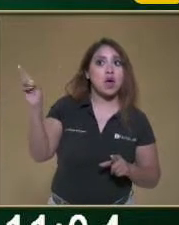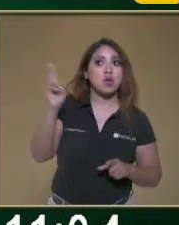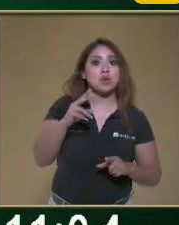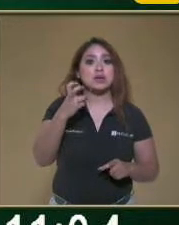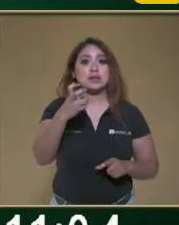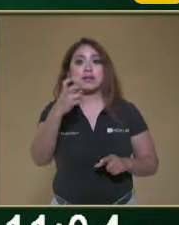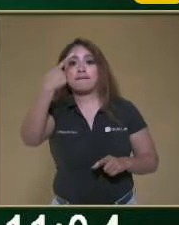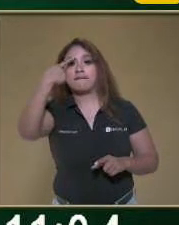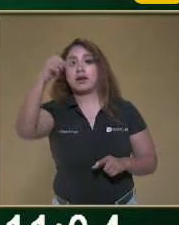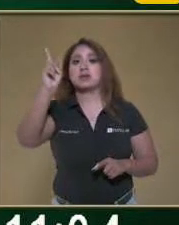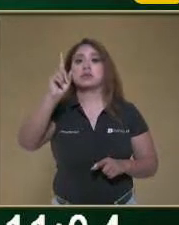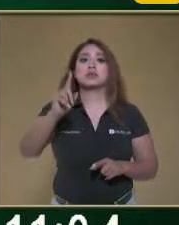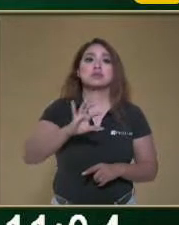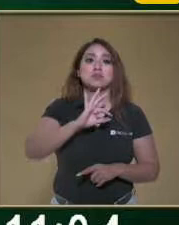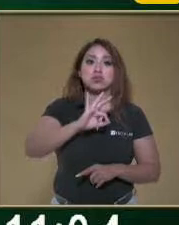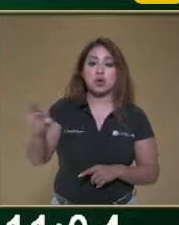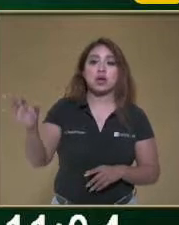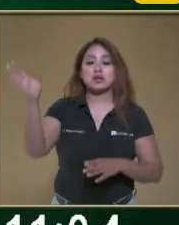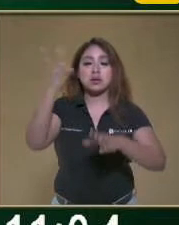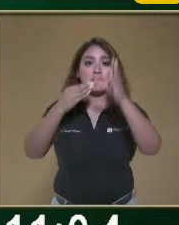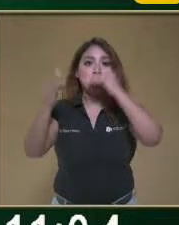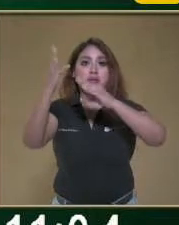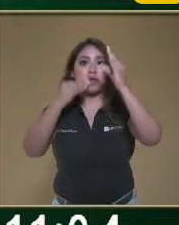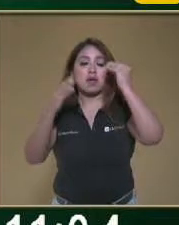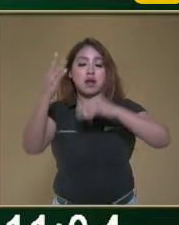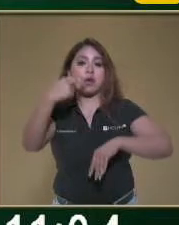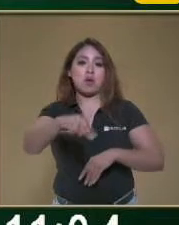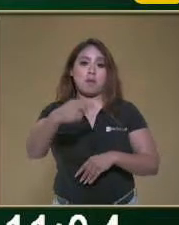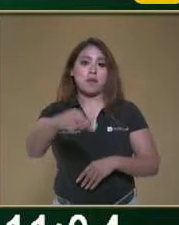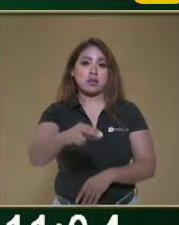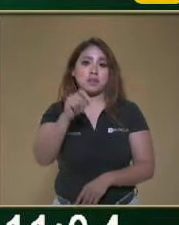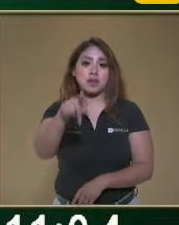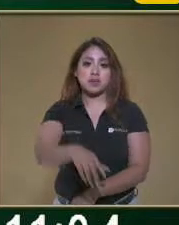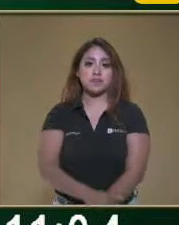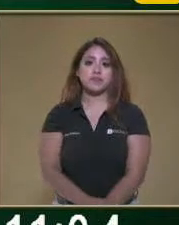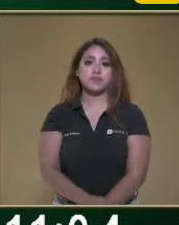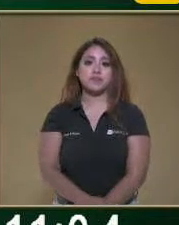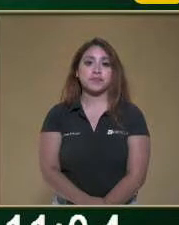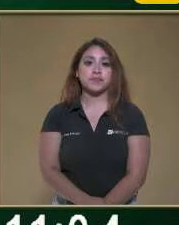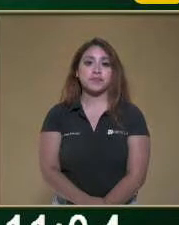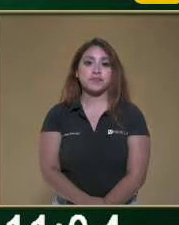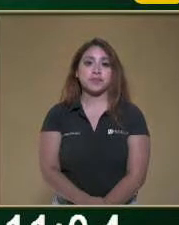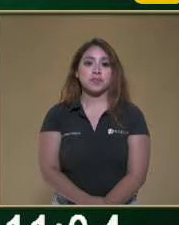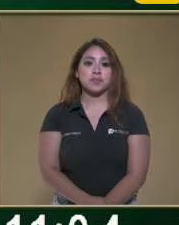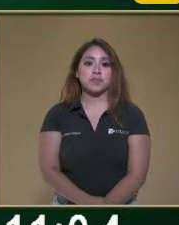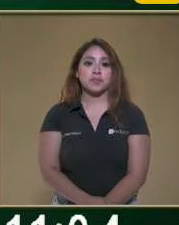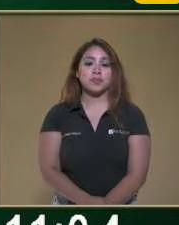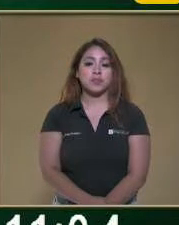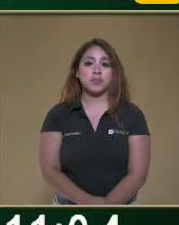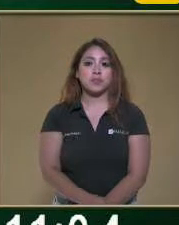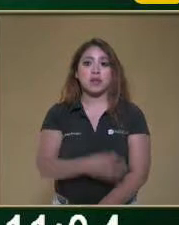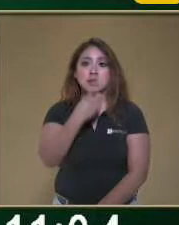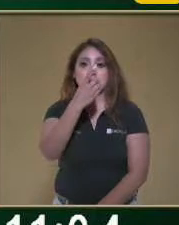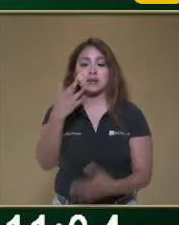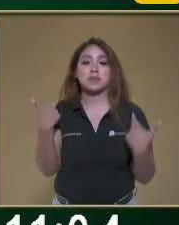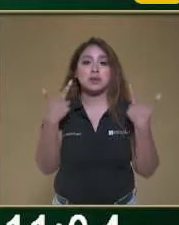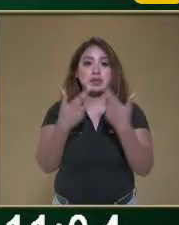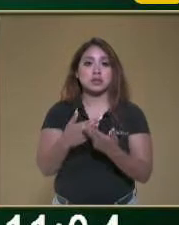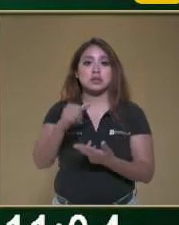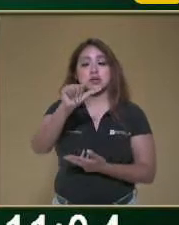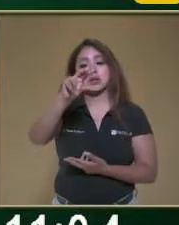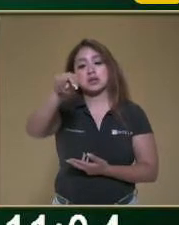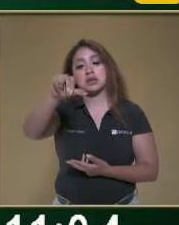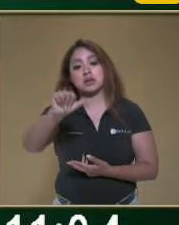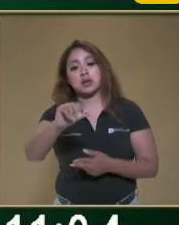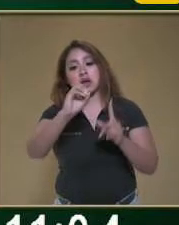fácil y ya después las aprendemos el nombre de estas letras. Sí, bueno, ahí vienen todas y como lo dice la maestra Ana, el orden del